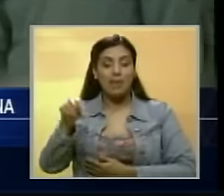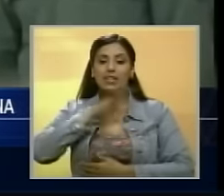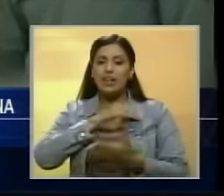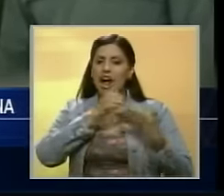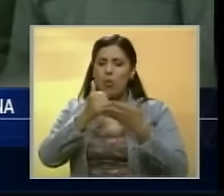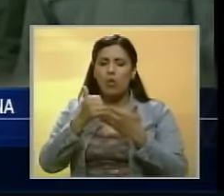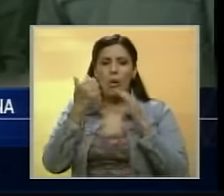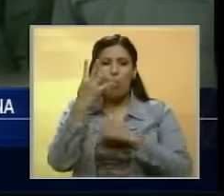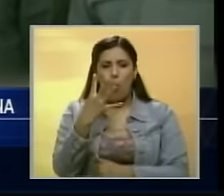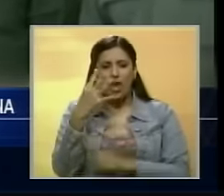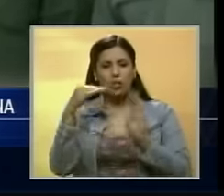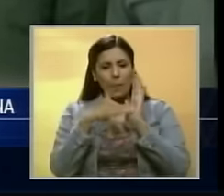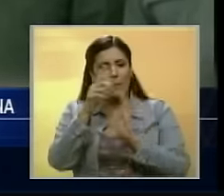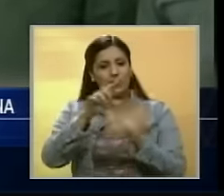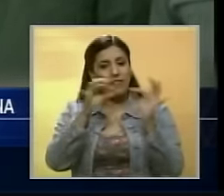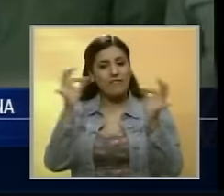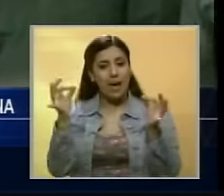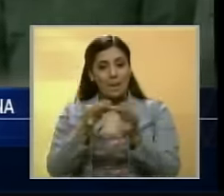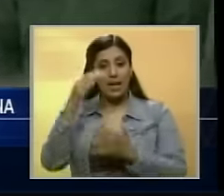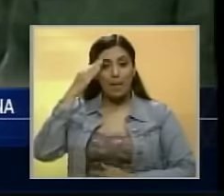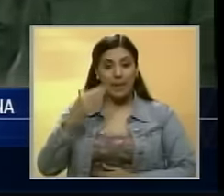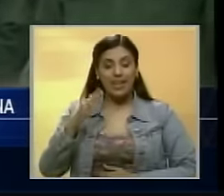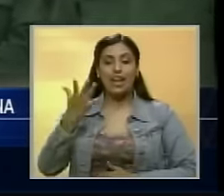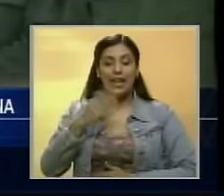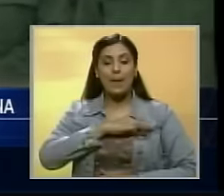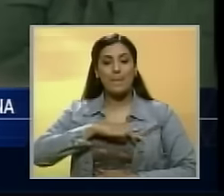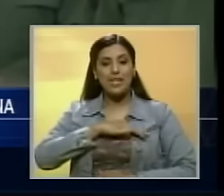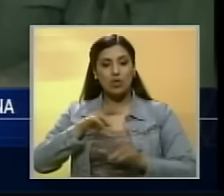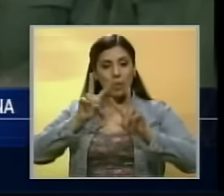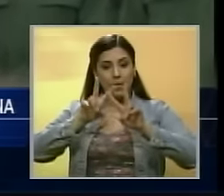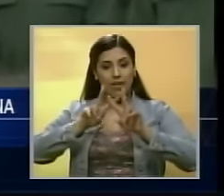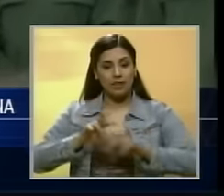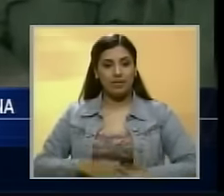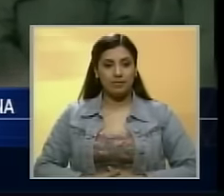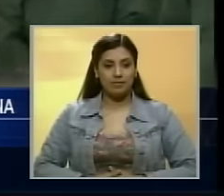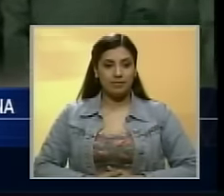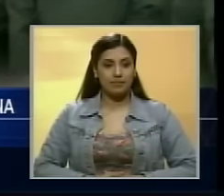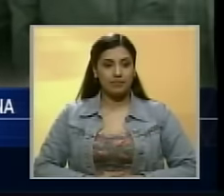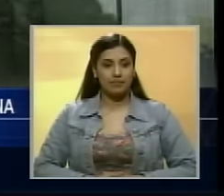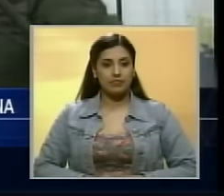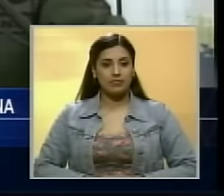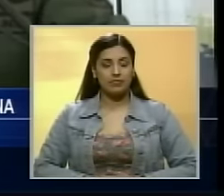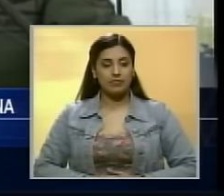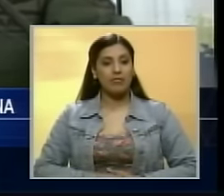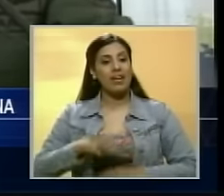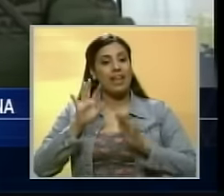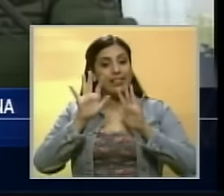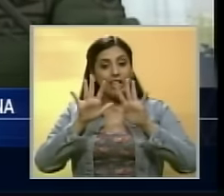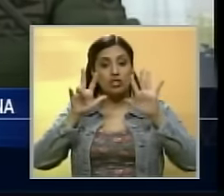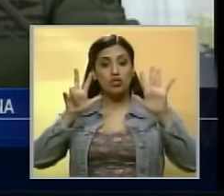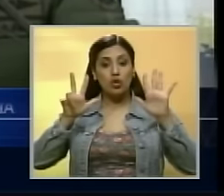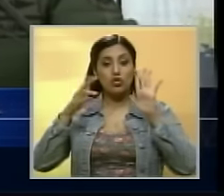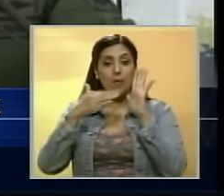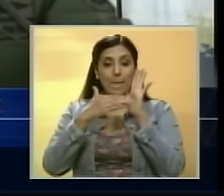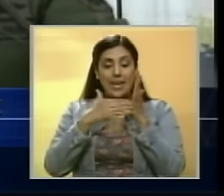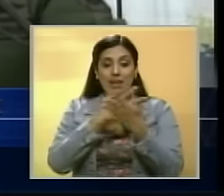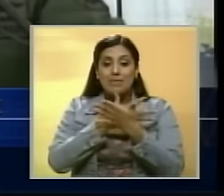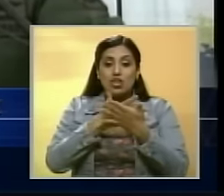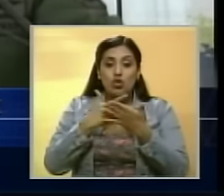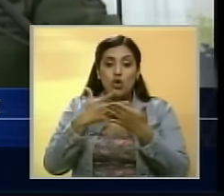beneficiadas más de 4000 familias militares a través de la gran misión vivienda Venezuela son 18000 millones